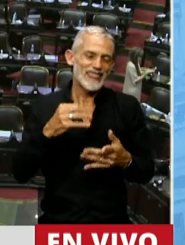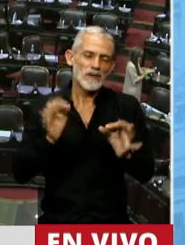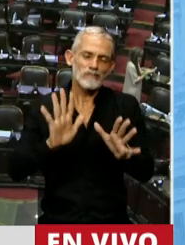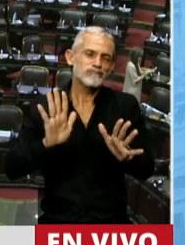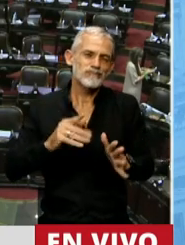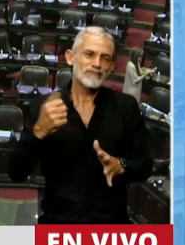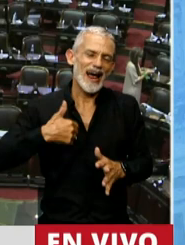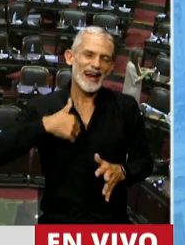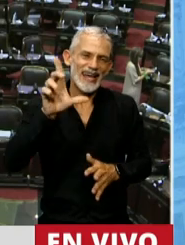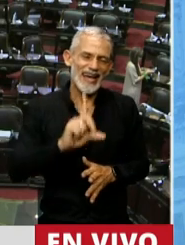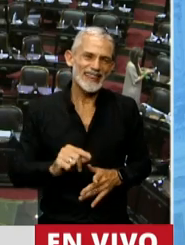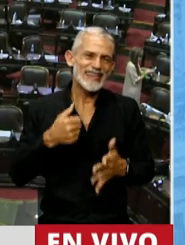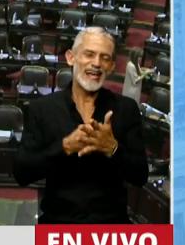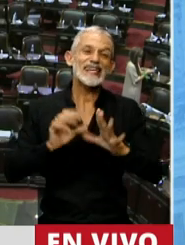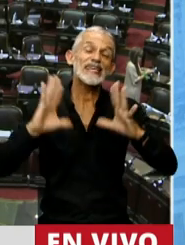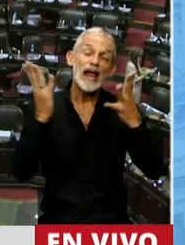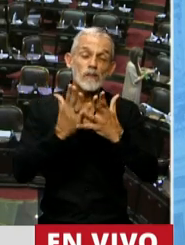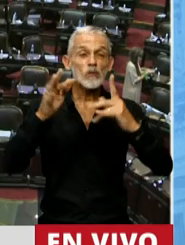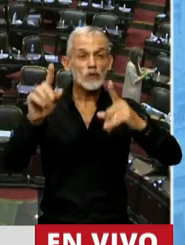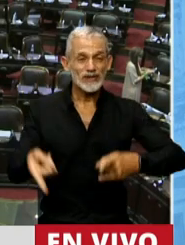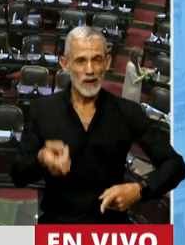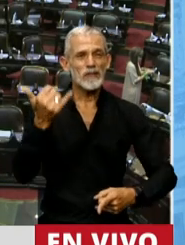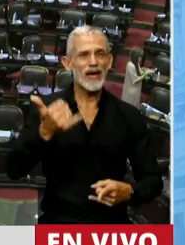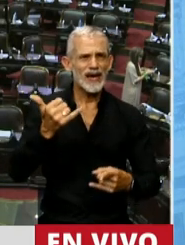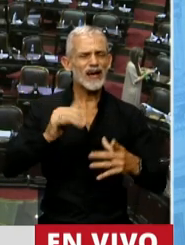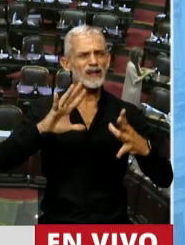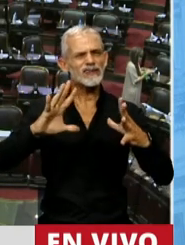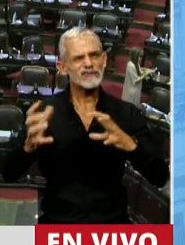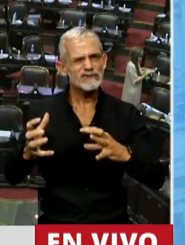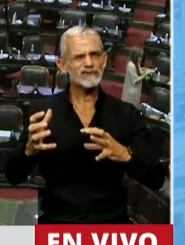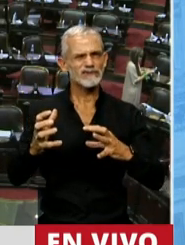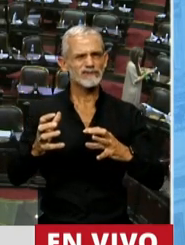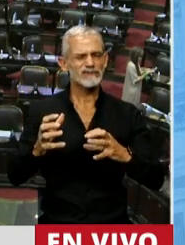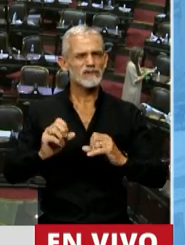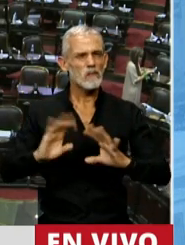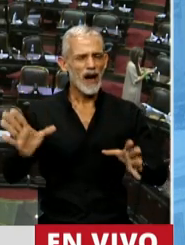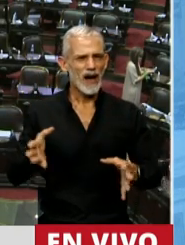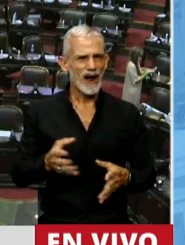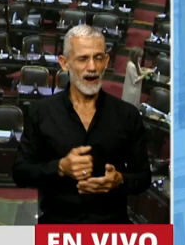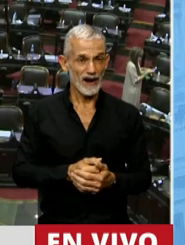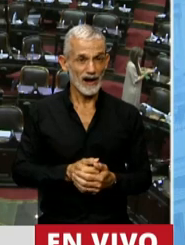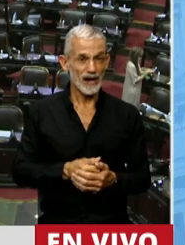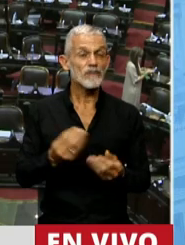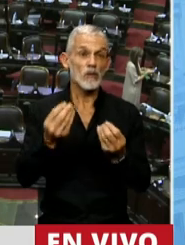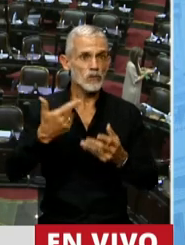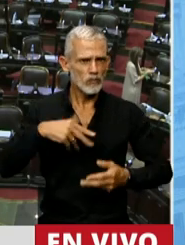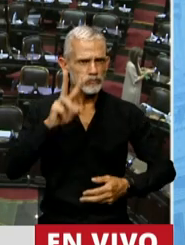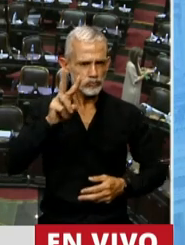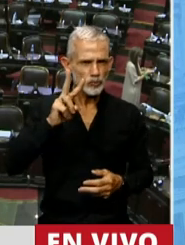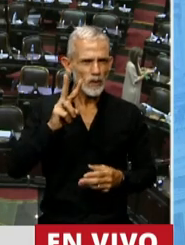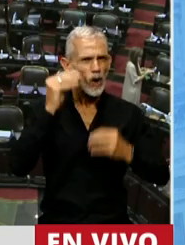este país y el mundo mismo, que está en muy malas condiciones. ¿Y sabe qué? Porque veo